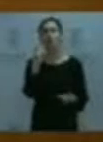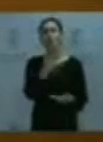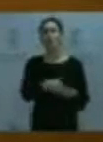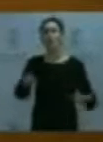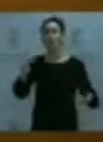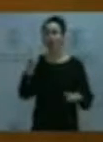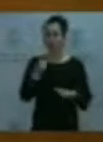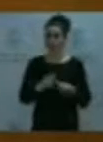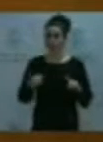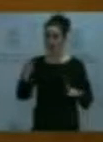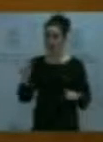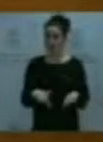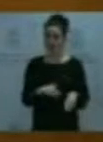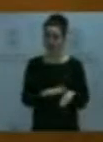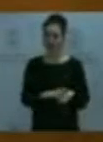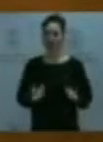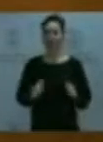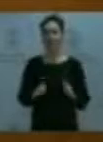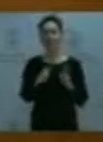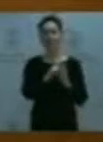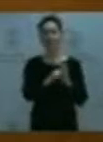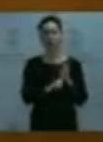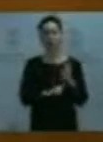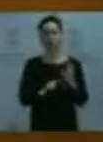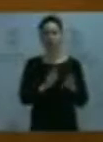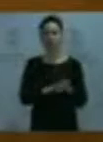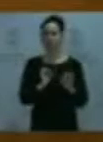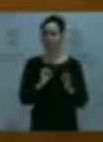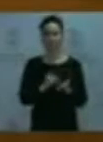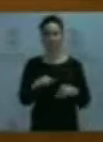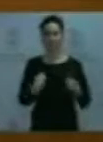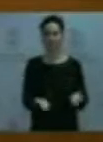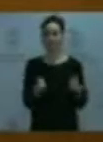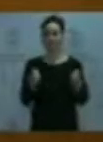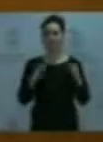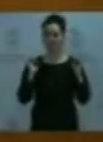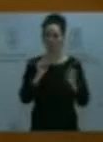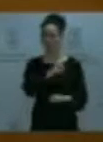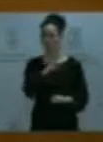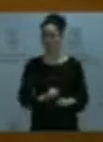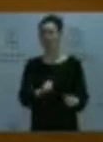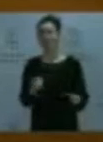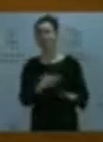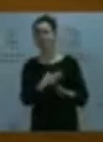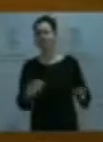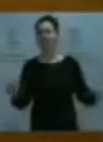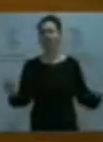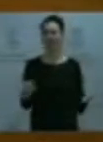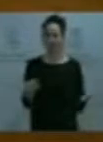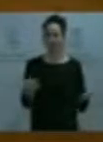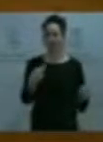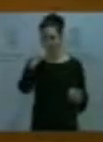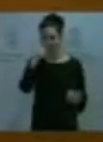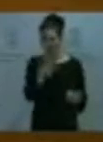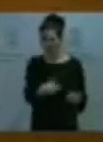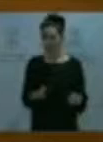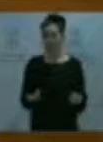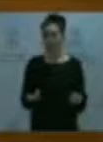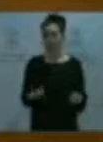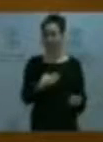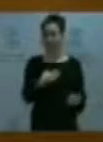esta medida de forma inmediata. Entonces, ¿en qué quedamos? Que no sirve, que no se pone porque es cara. Pues ¿saben